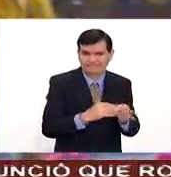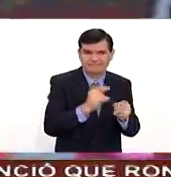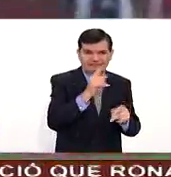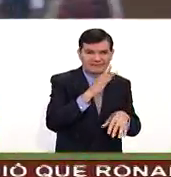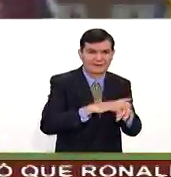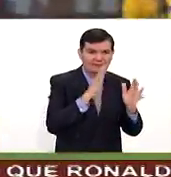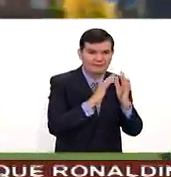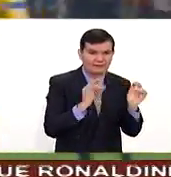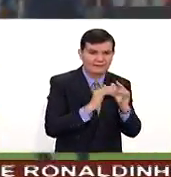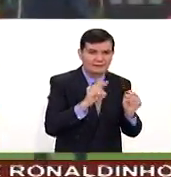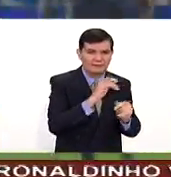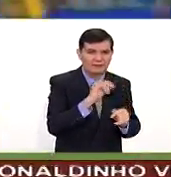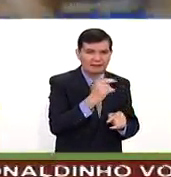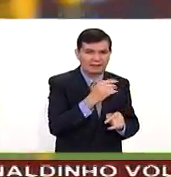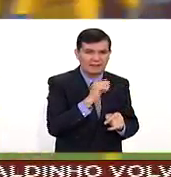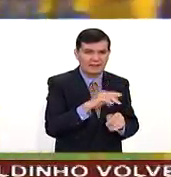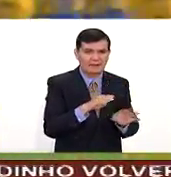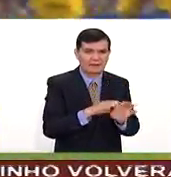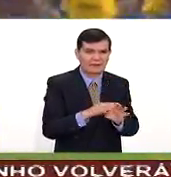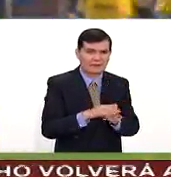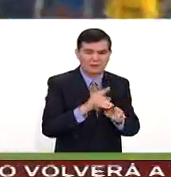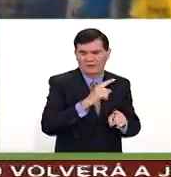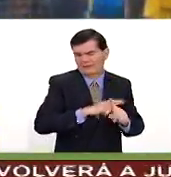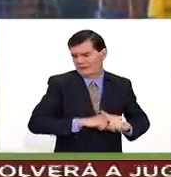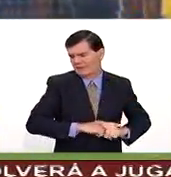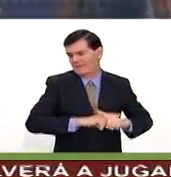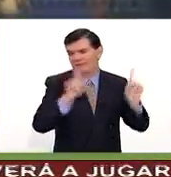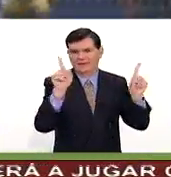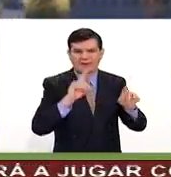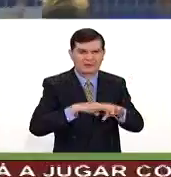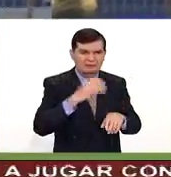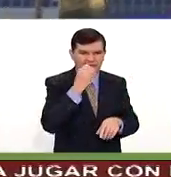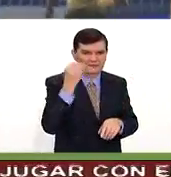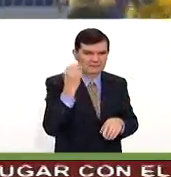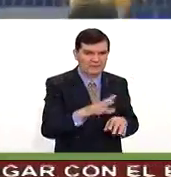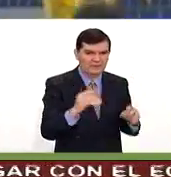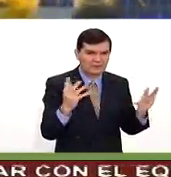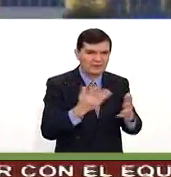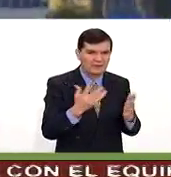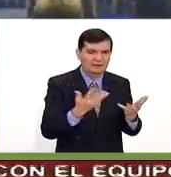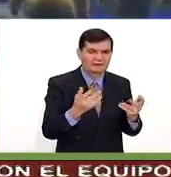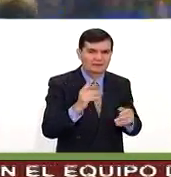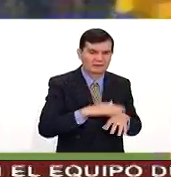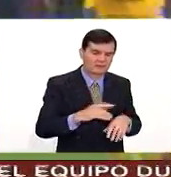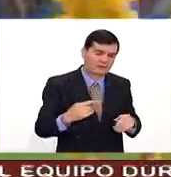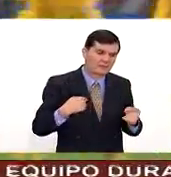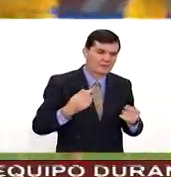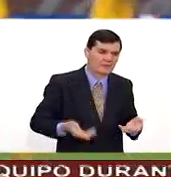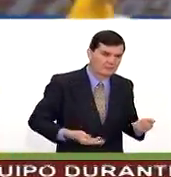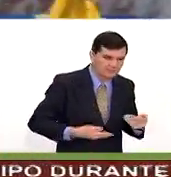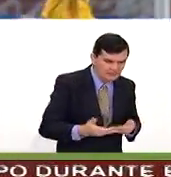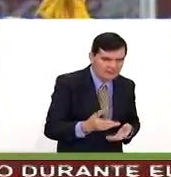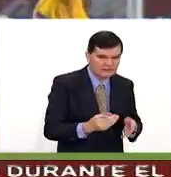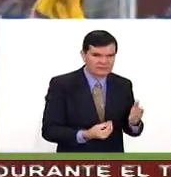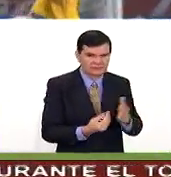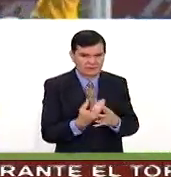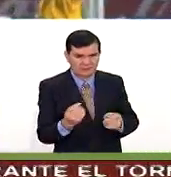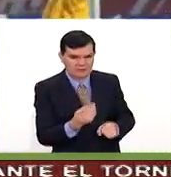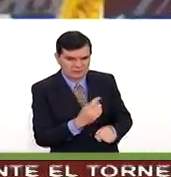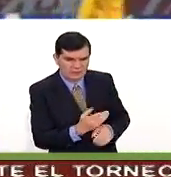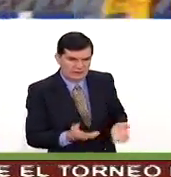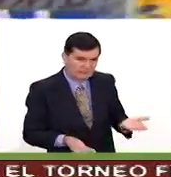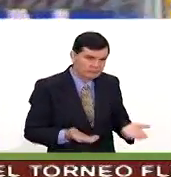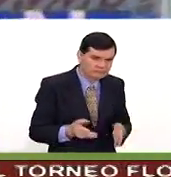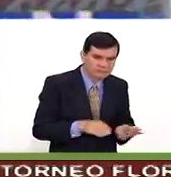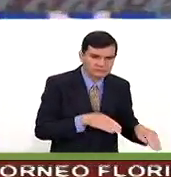el francés André Pierre Guignac, es de otro nivel, espectacular lo que consigue, dando pases, creando oportunidades y